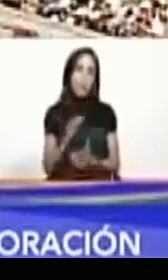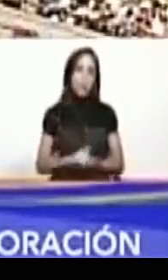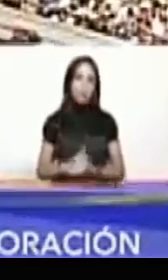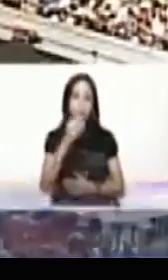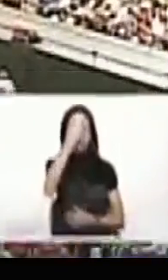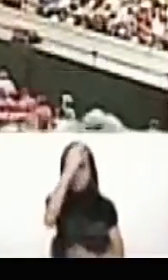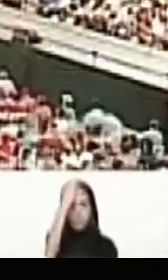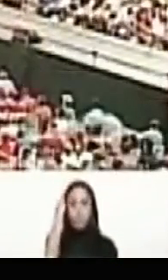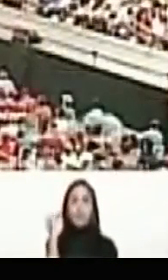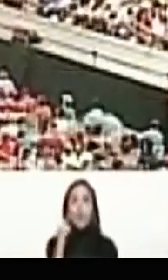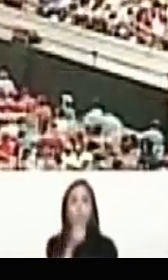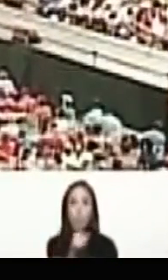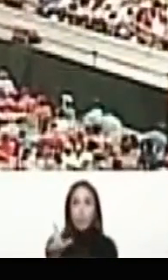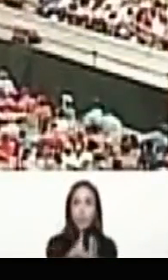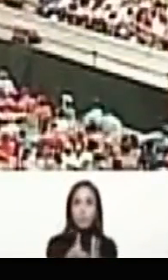Muchachos de educación media,